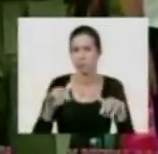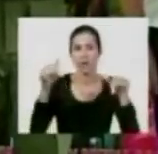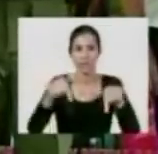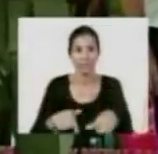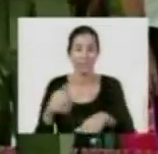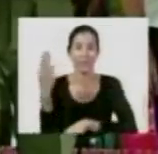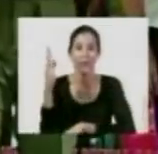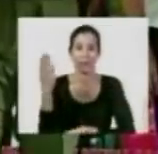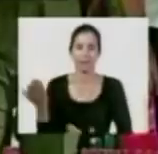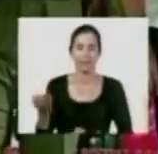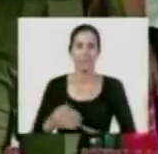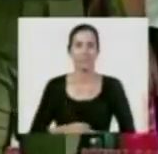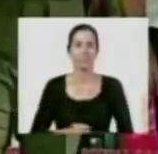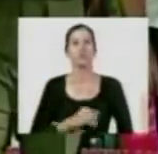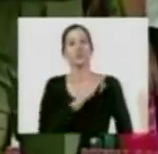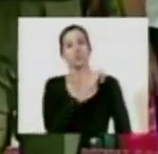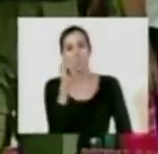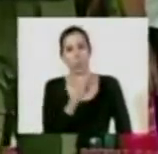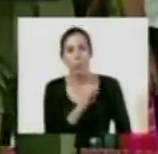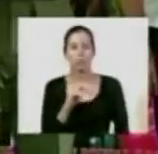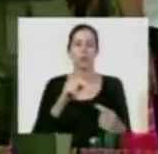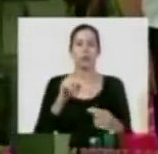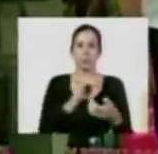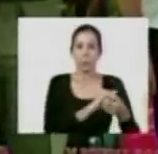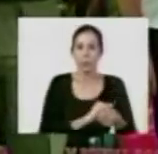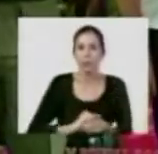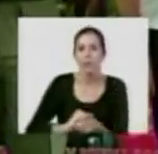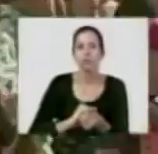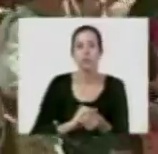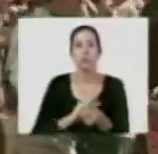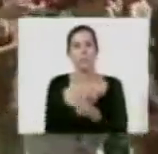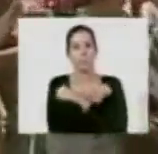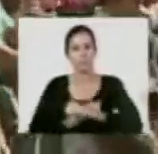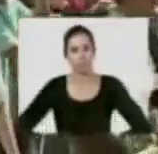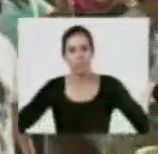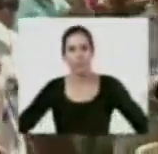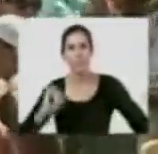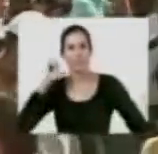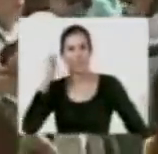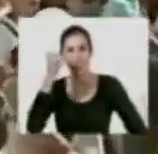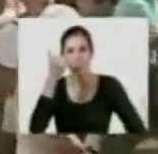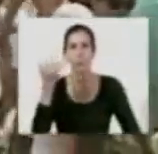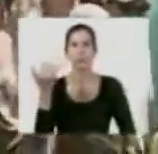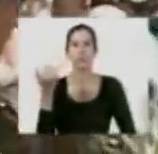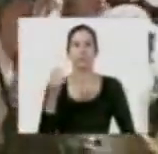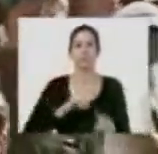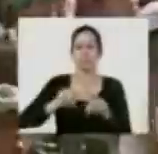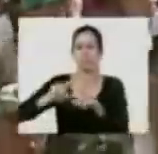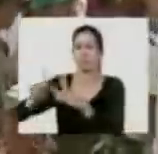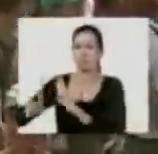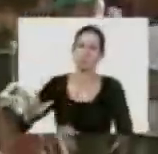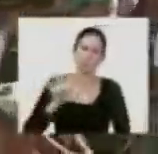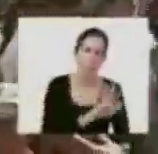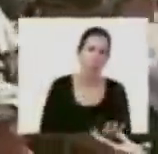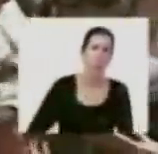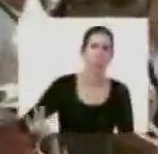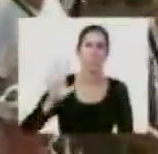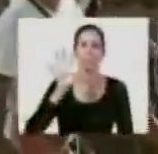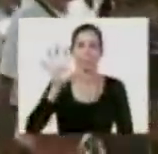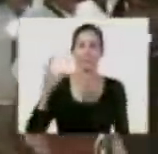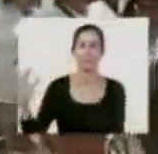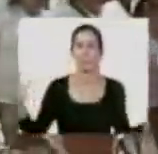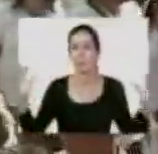Lara: Zulia, Trujillo, Portuguesa, Yaracuy, y de distintas partes también de todo el país